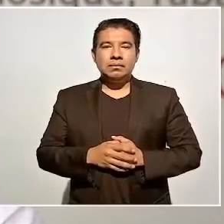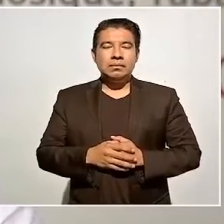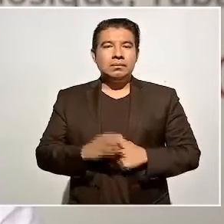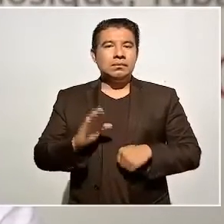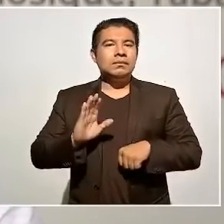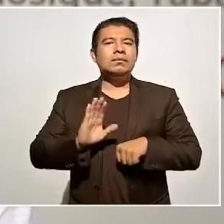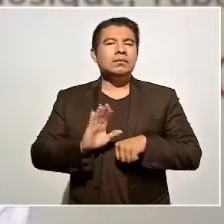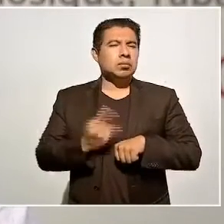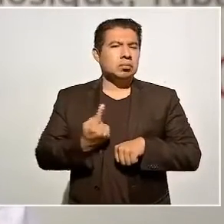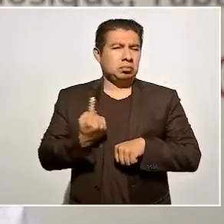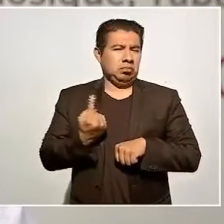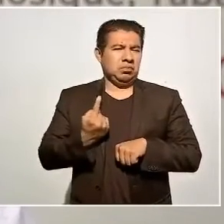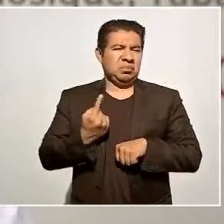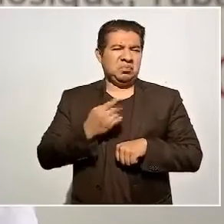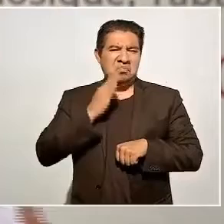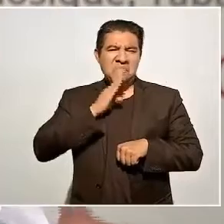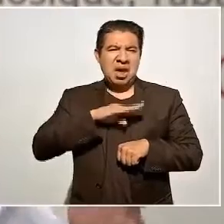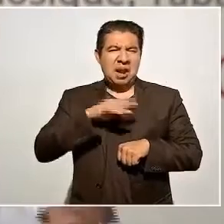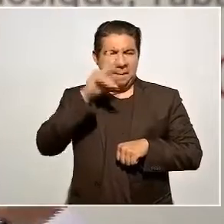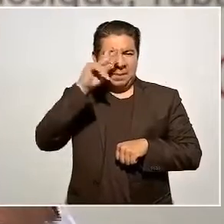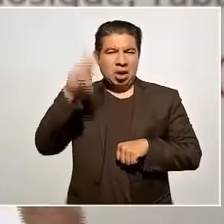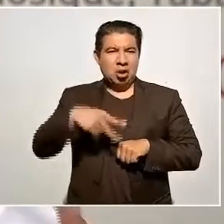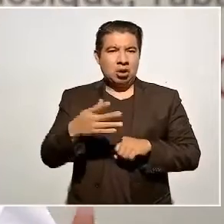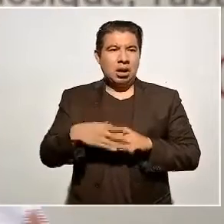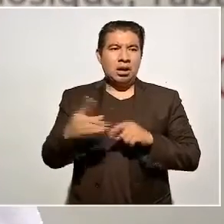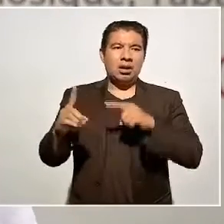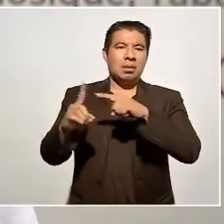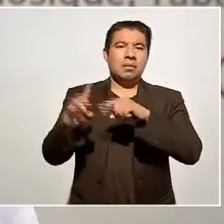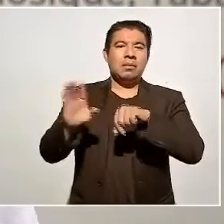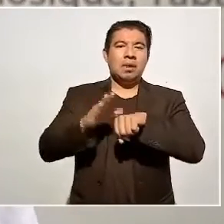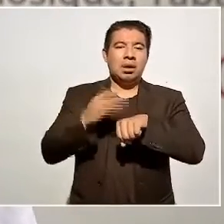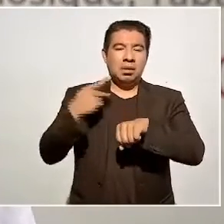porque él fue el que orquestó